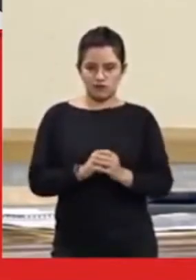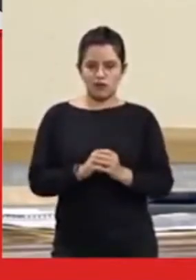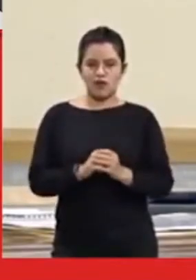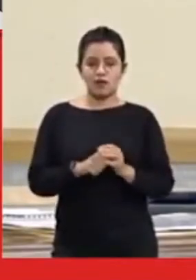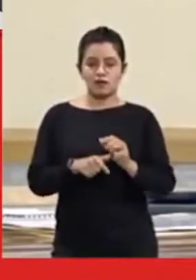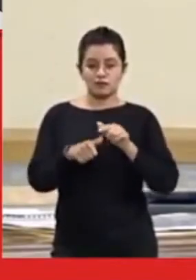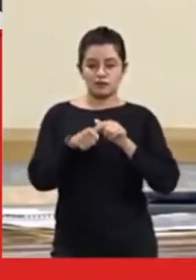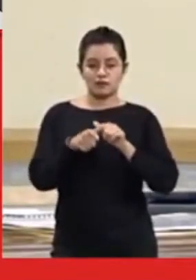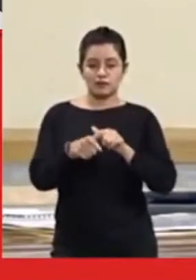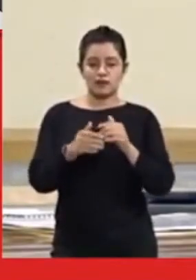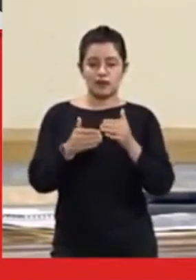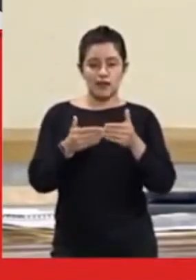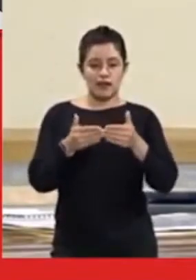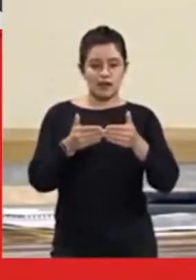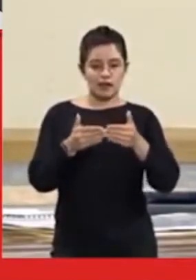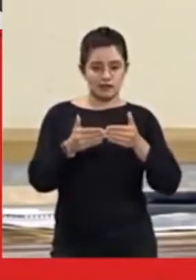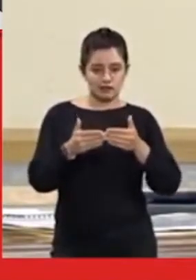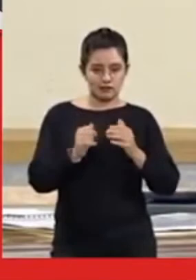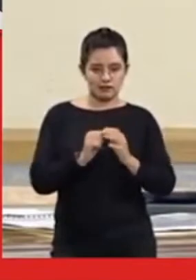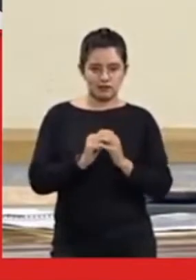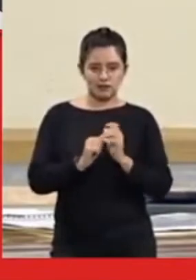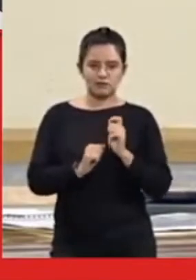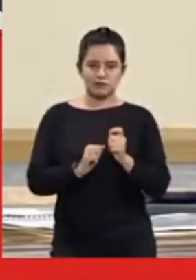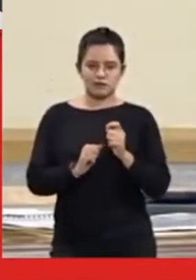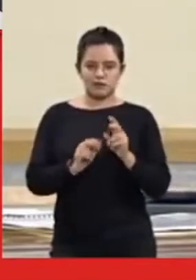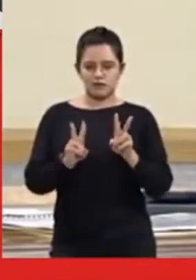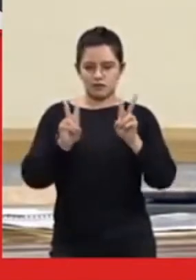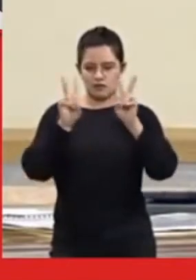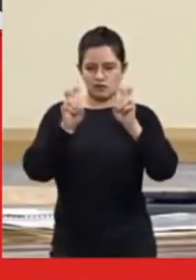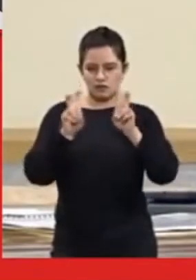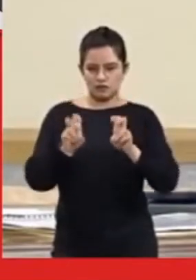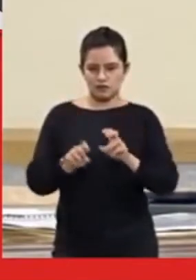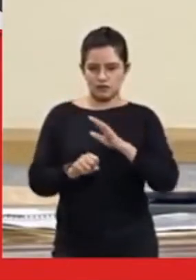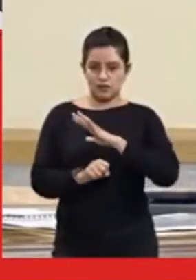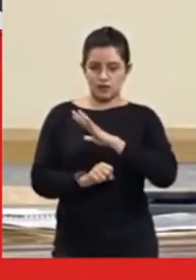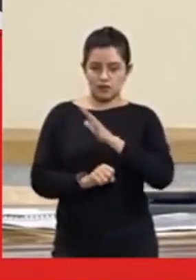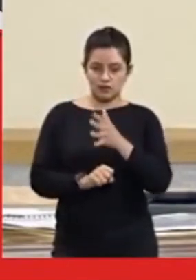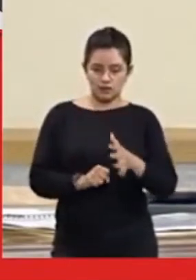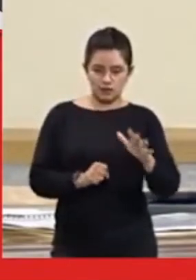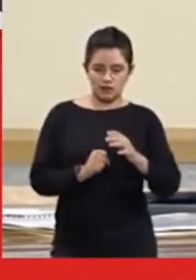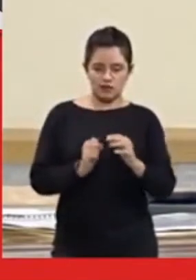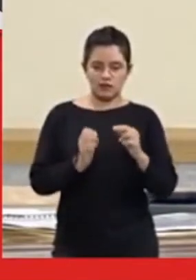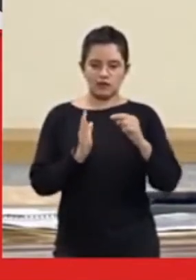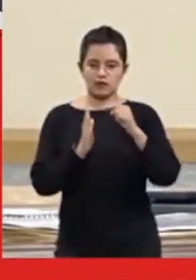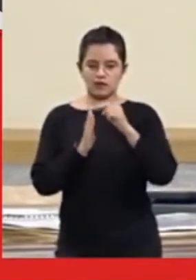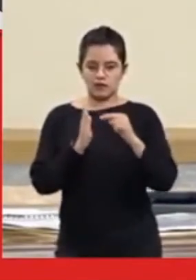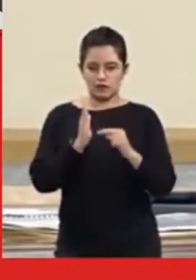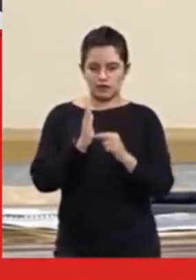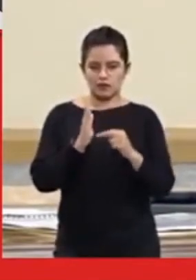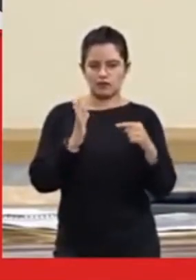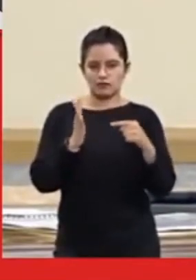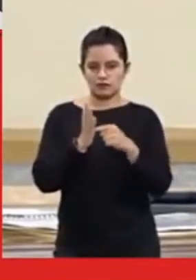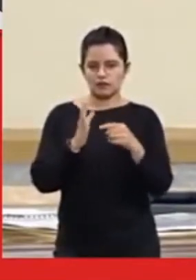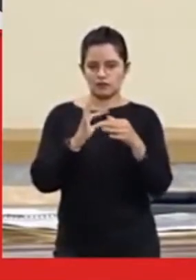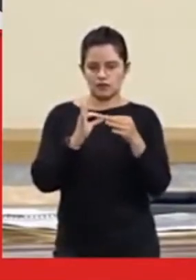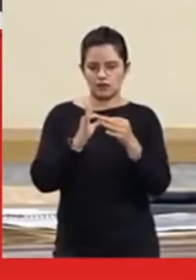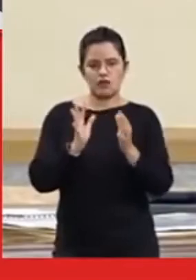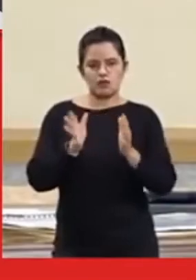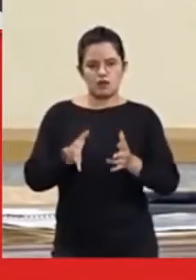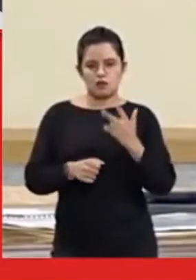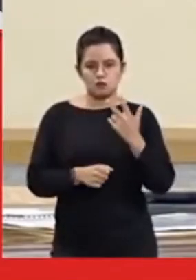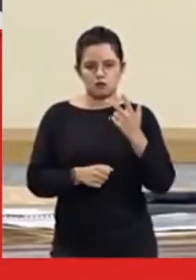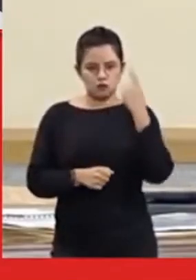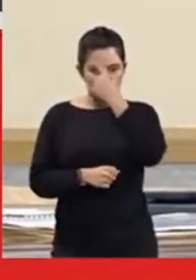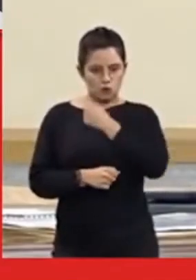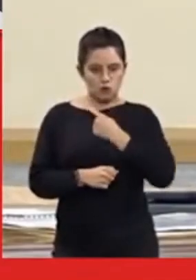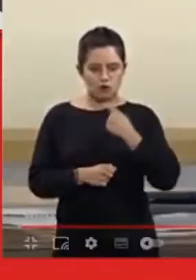de continuar con el siguiente punto del orden del día, que son asuntos generales, por cuestión reglamentaria, dado que se han cumplido abundantemente las 8 horas